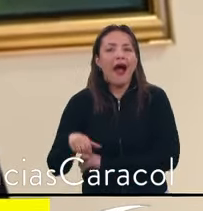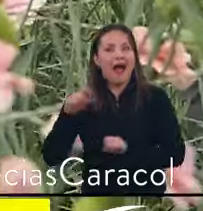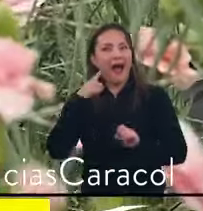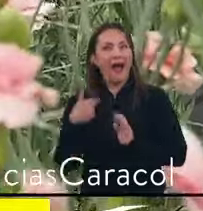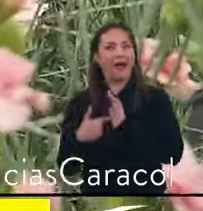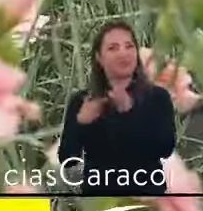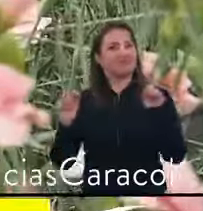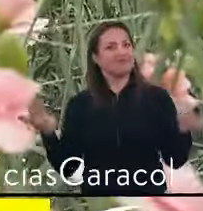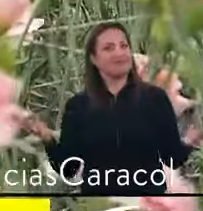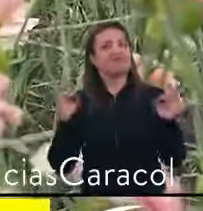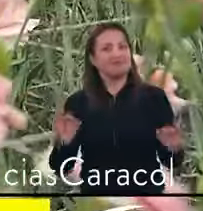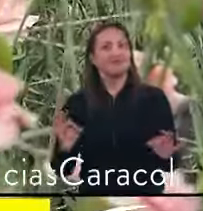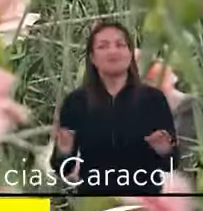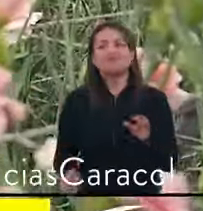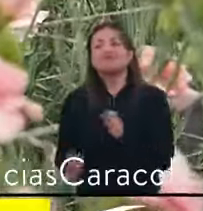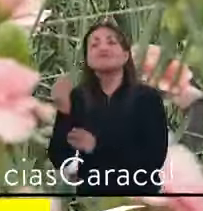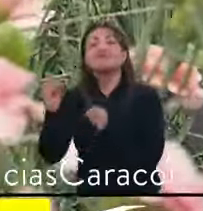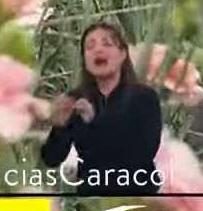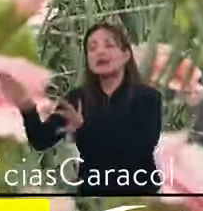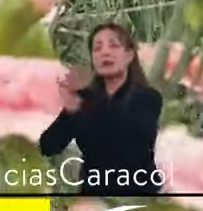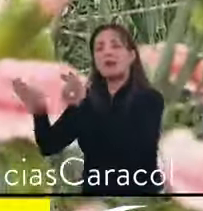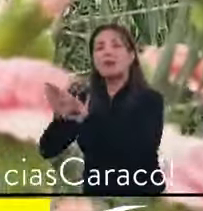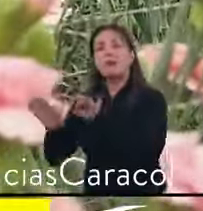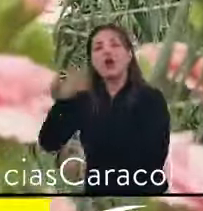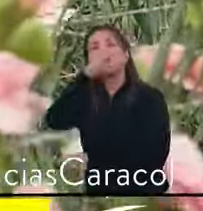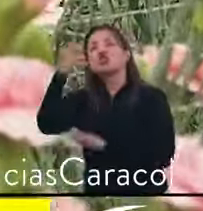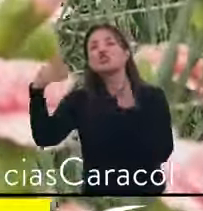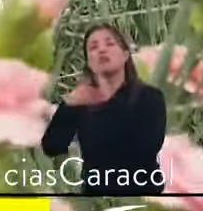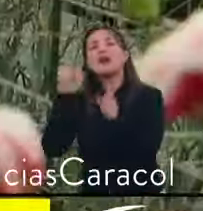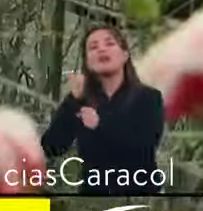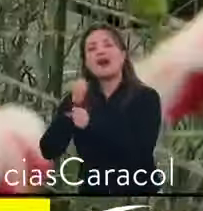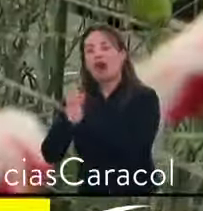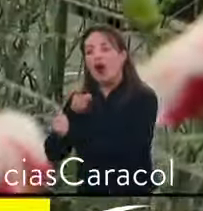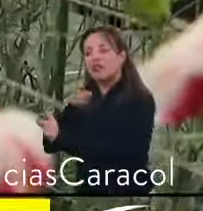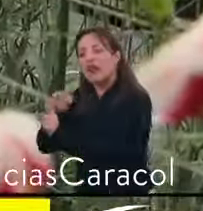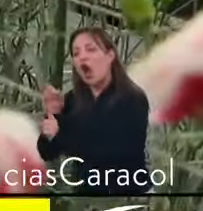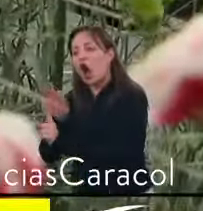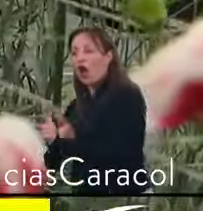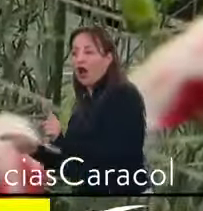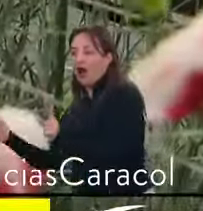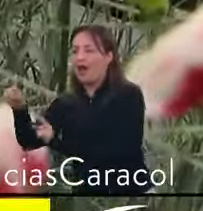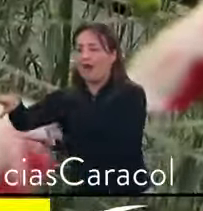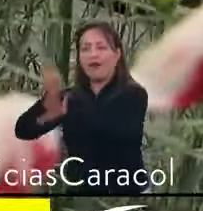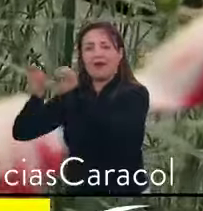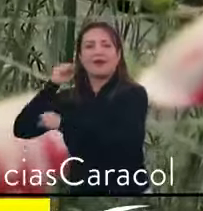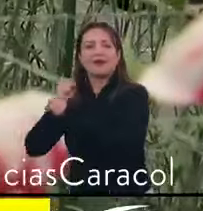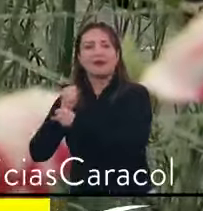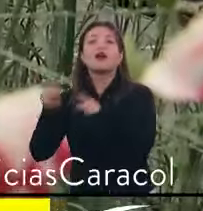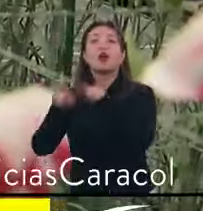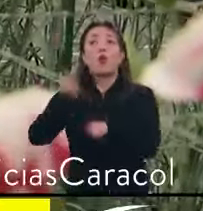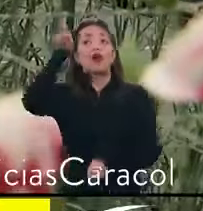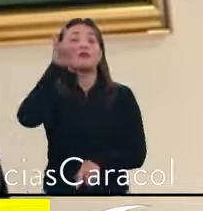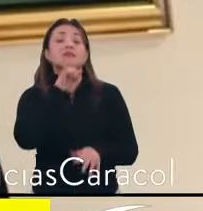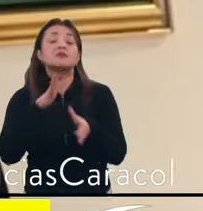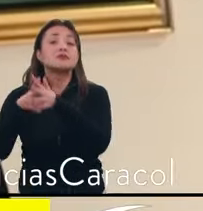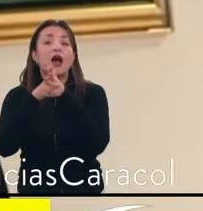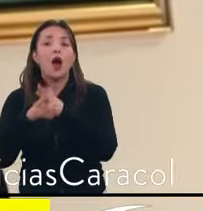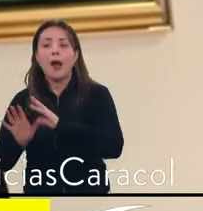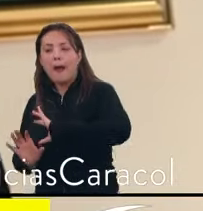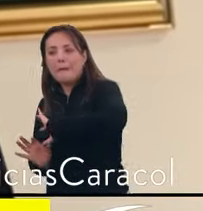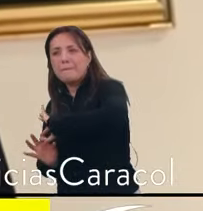generar más de 200.000 empleos directos e indirectos y a su vez en los Estados Unidos la cadena